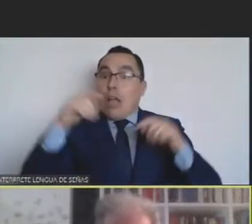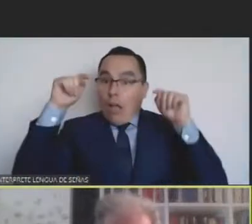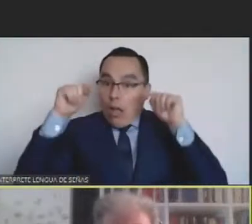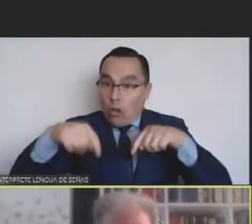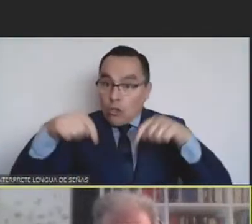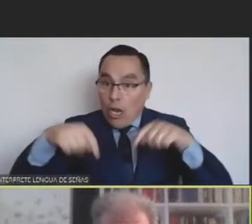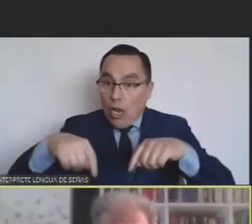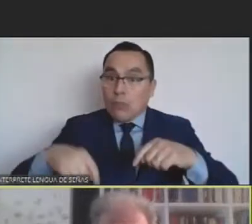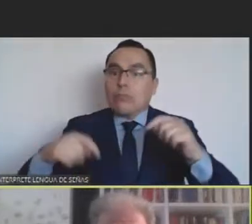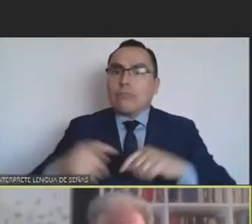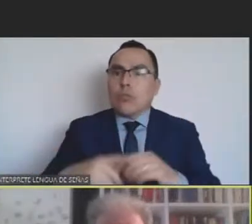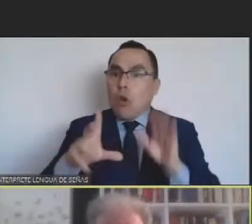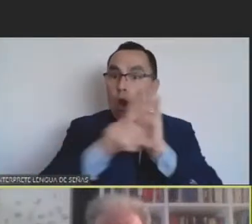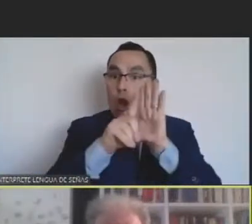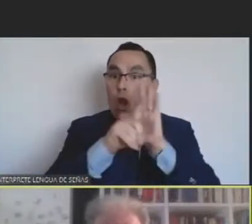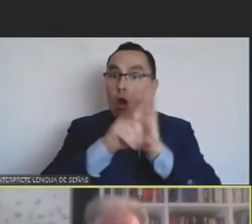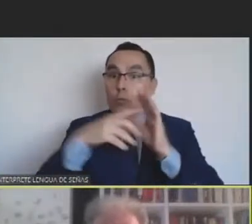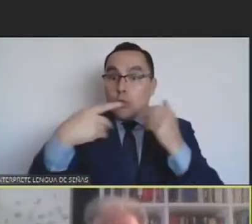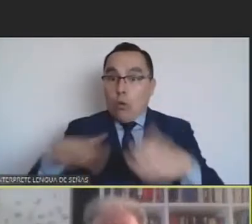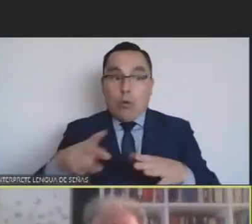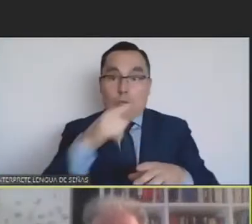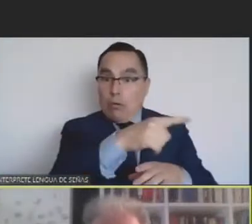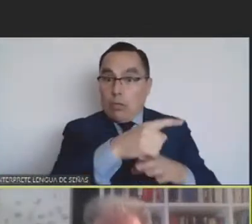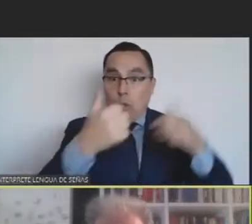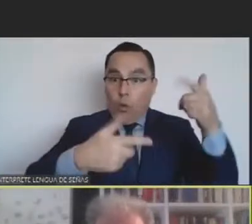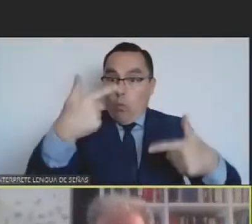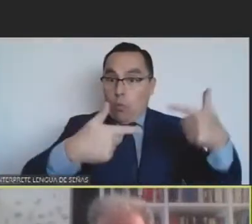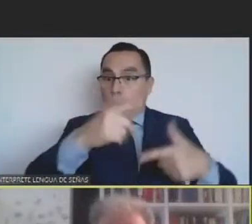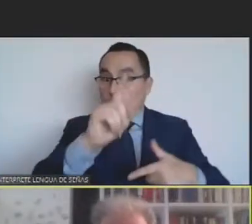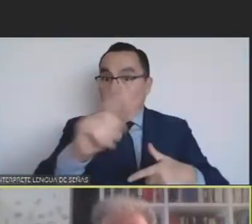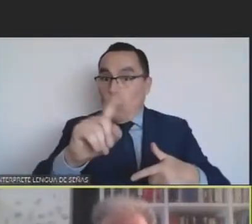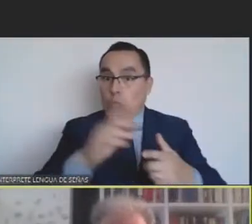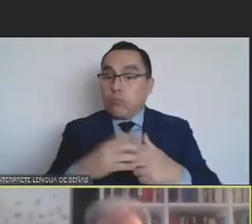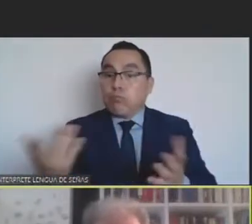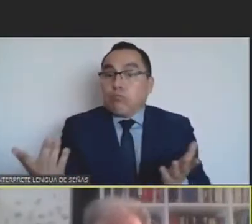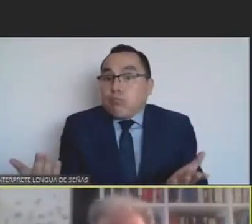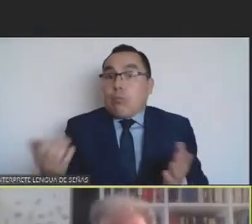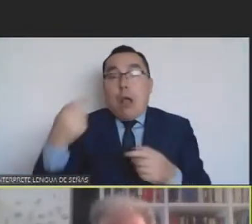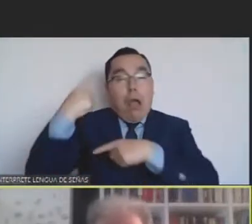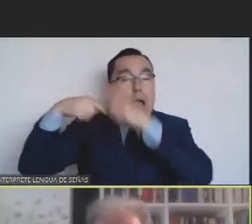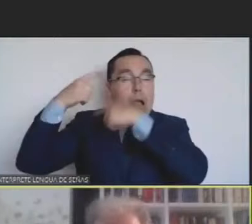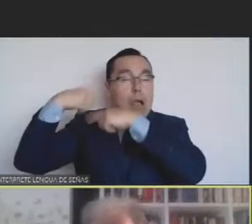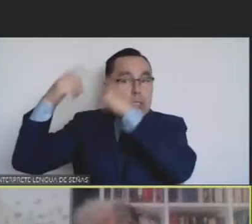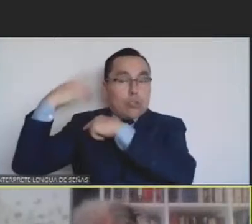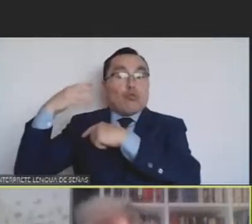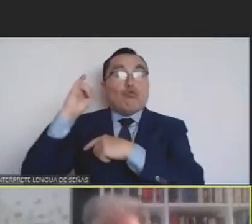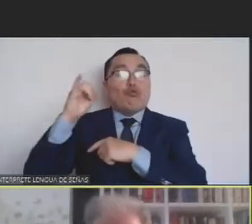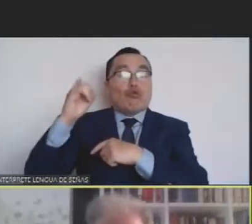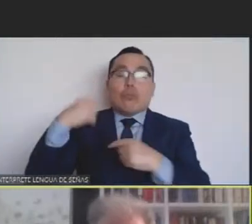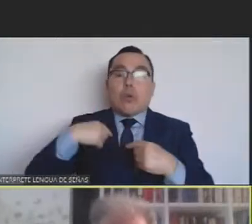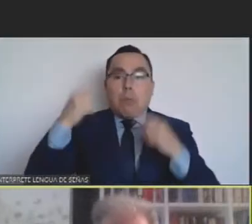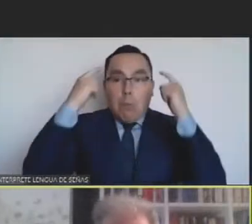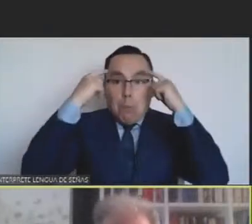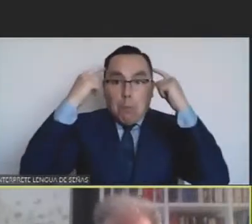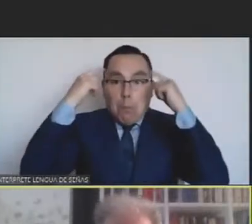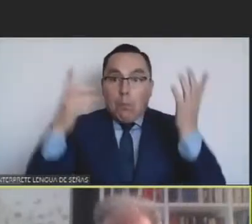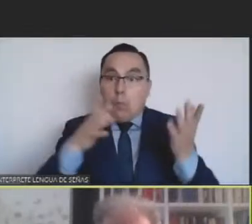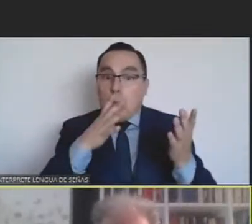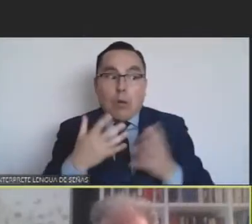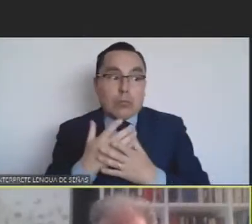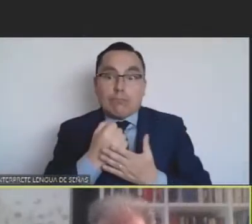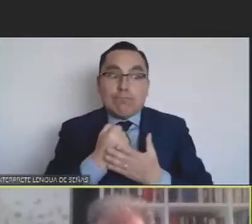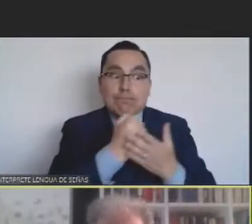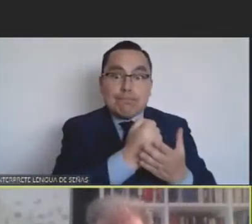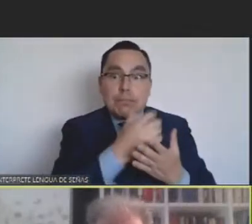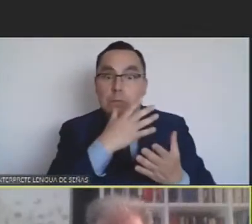aun cuando legalmente no militan, tienen cada uno de una historia militar en partidos y por lo tanto uno no puede descartar que estén siendo demasiado